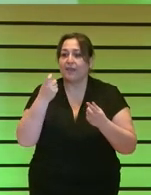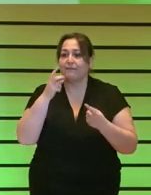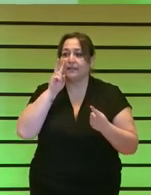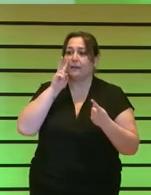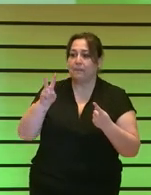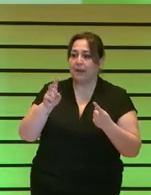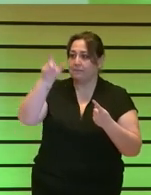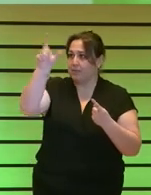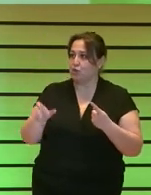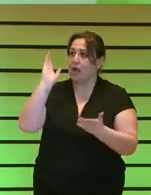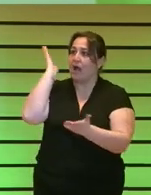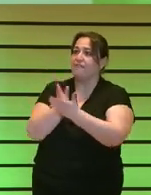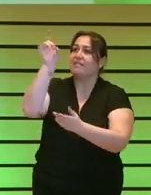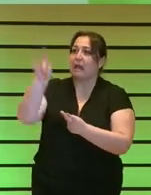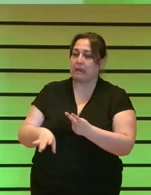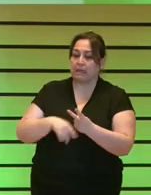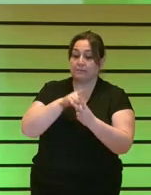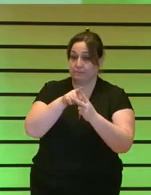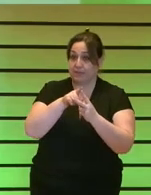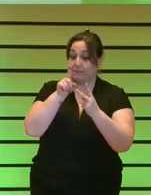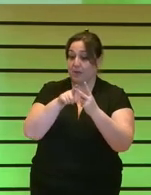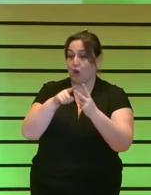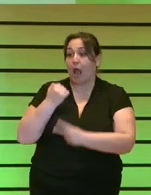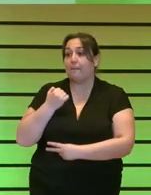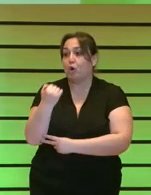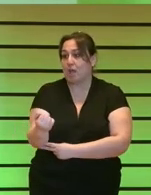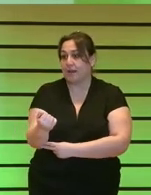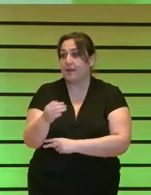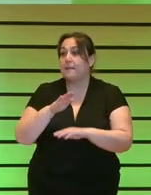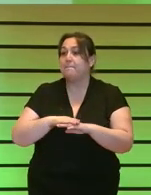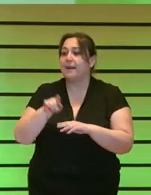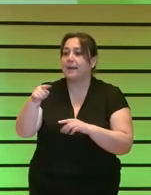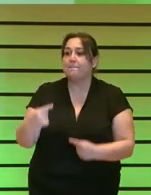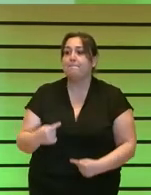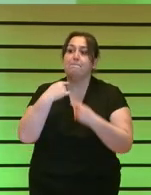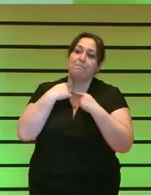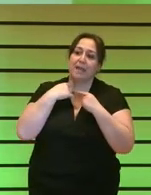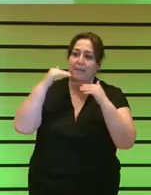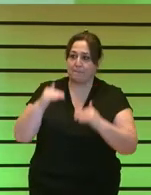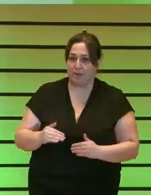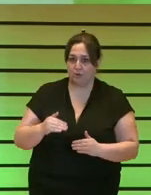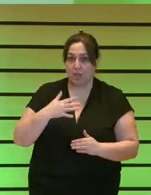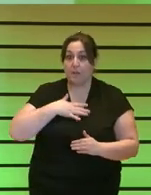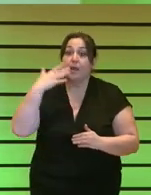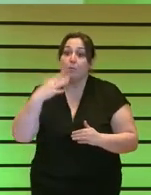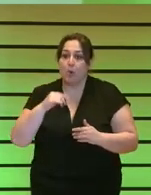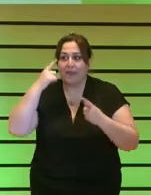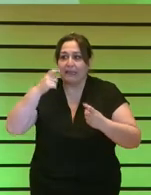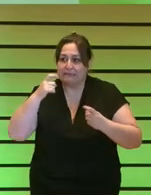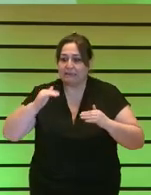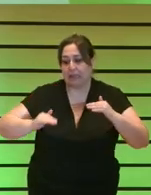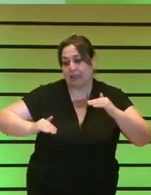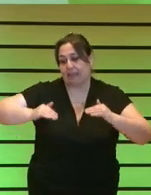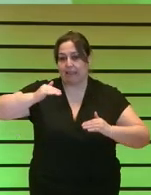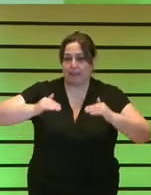y dos apoyarlas para que pierdan lo menos posible y hacer posible que dejen de ser víctimas o que no llegan a